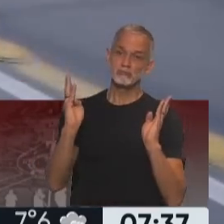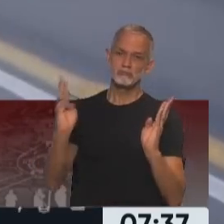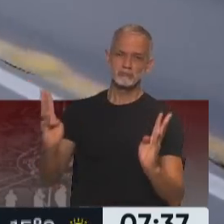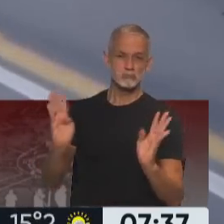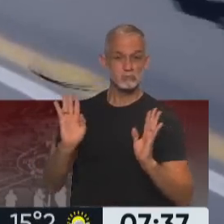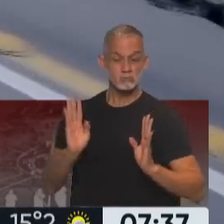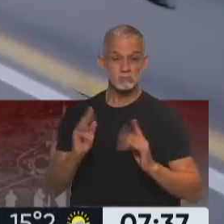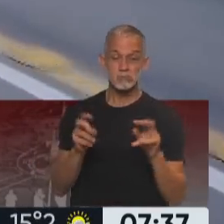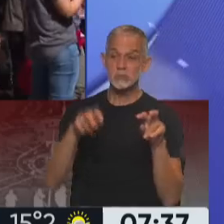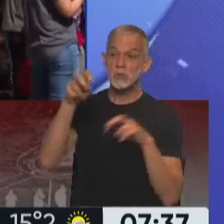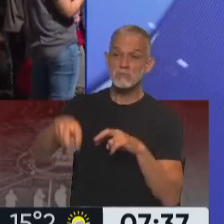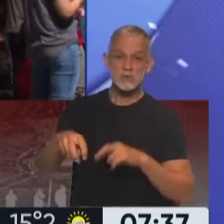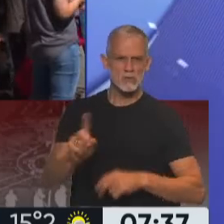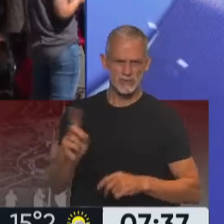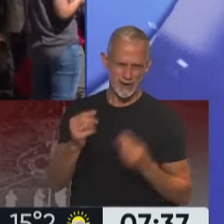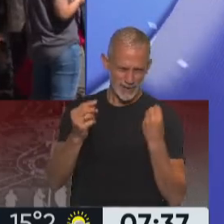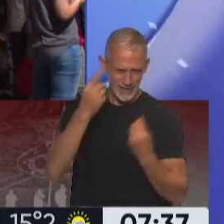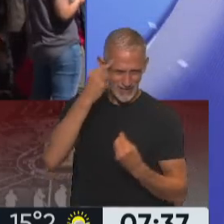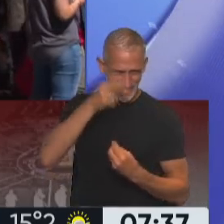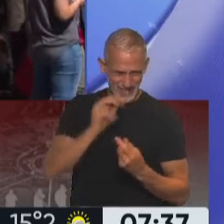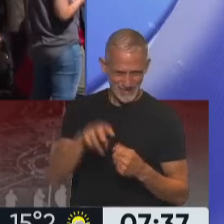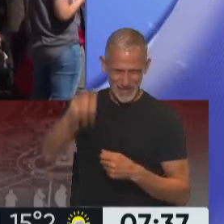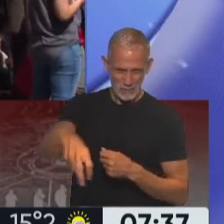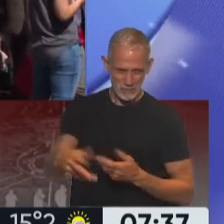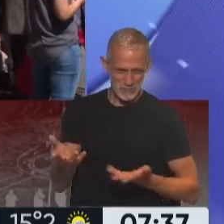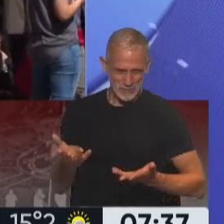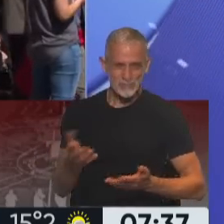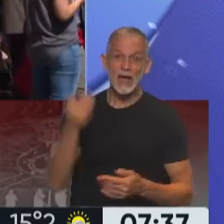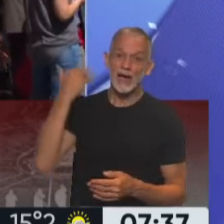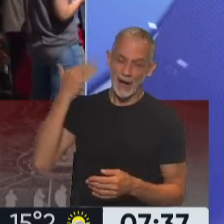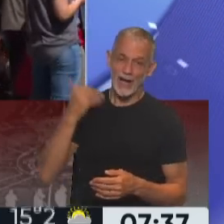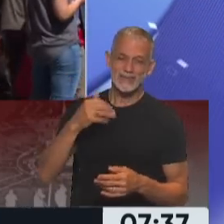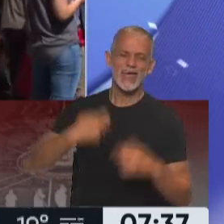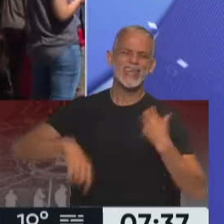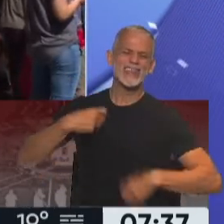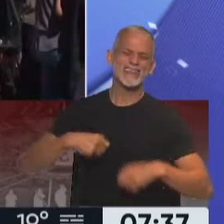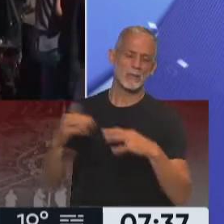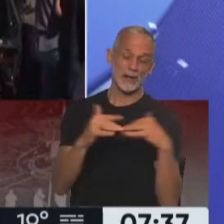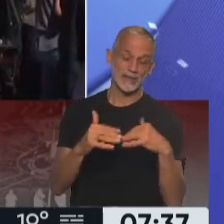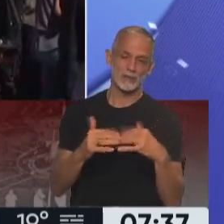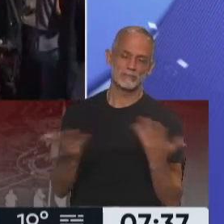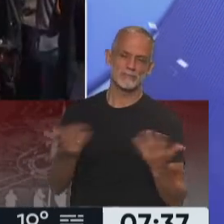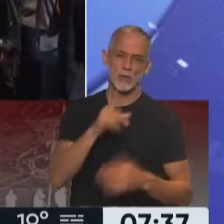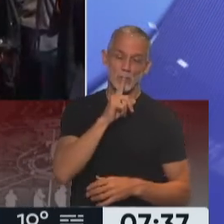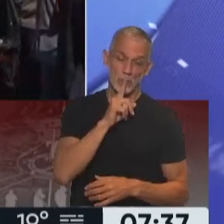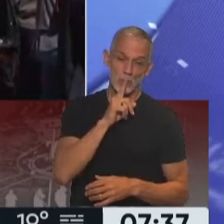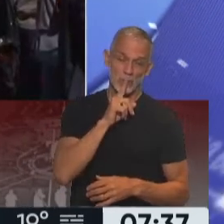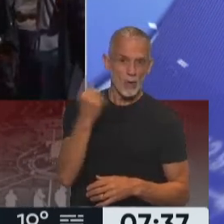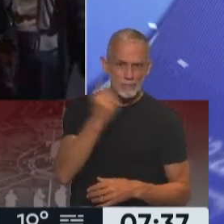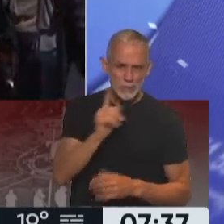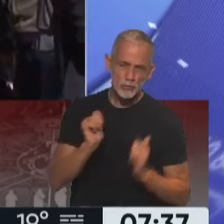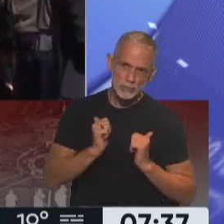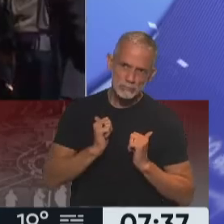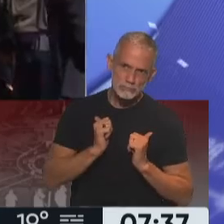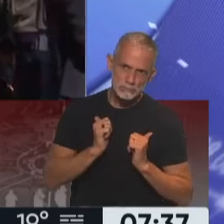diminuto y nadie se mueve, nadie se le ocurre atravesar y llegar a esa ¿Vieron el avenida. partido el otro día del Inter? El minuto de silencio fue minuto de silencio. Minuto de